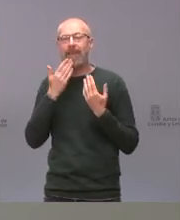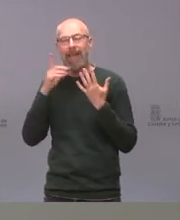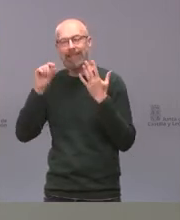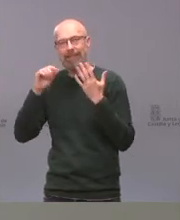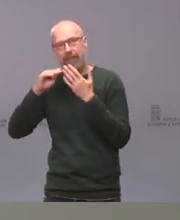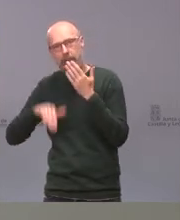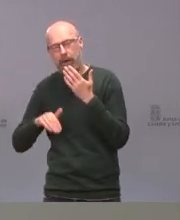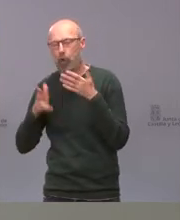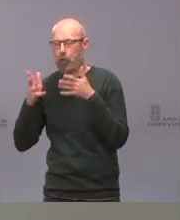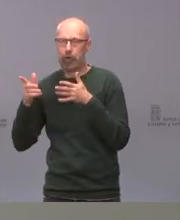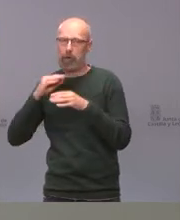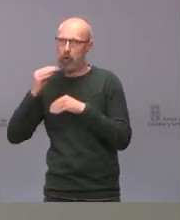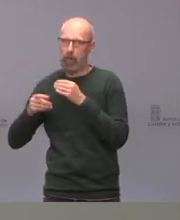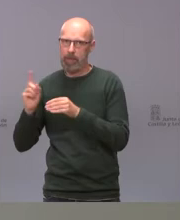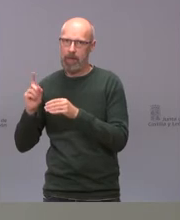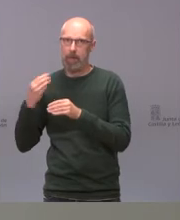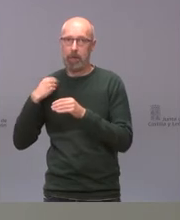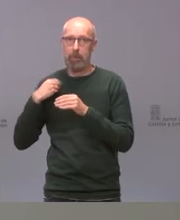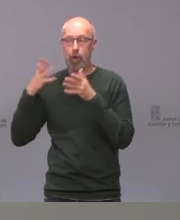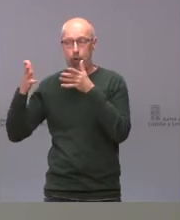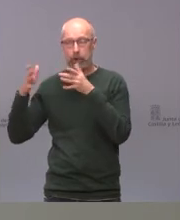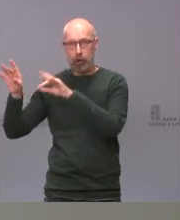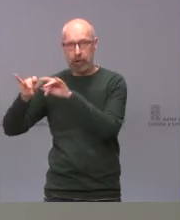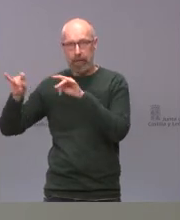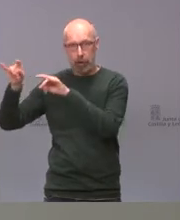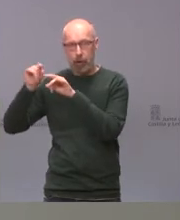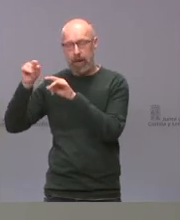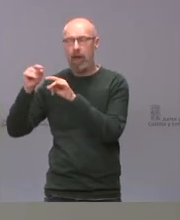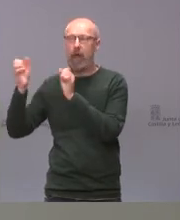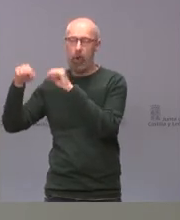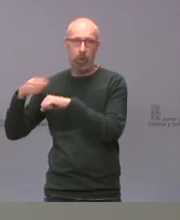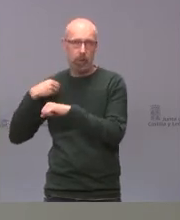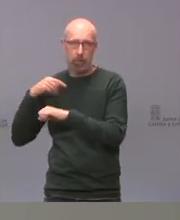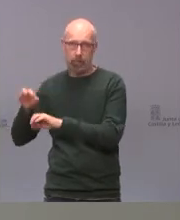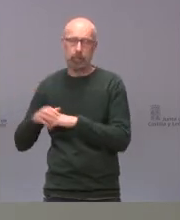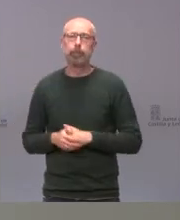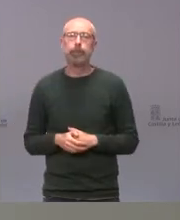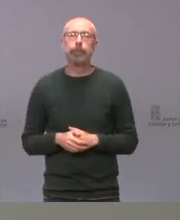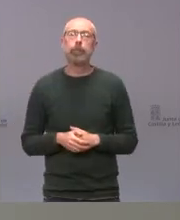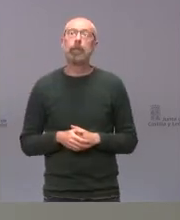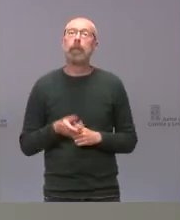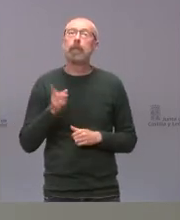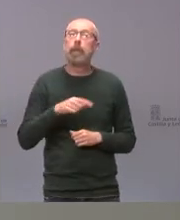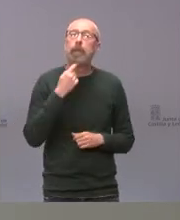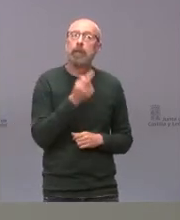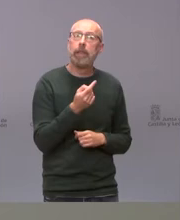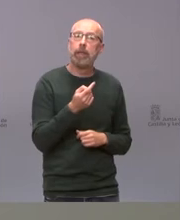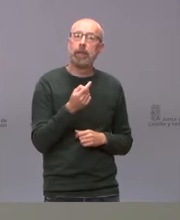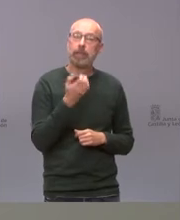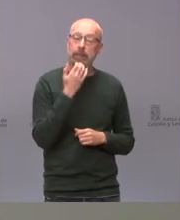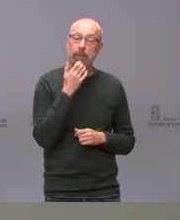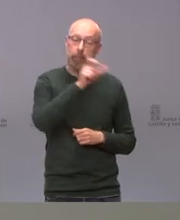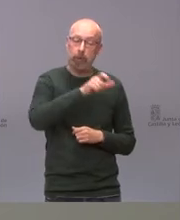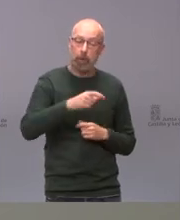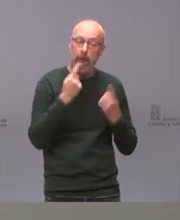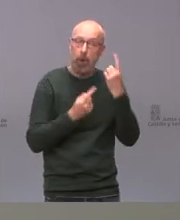años y se acordó en el Consejo Interterritorial del Sistema Nacional de Salud. Y, como decíamos, para las de seguimiento más complicado, lo